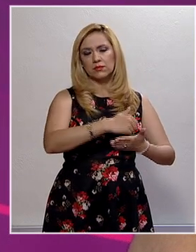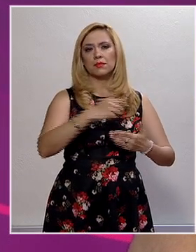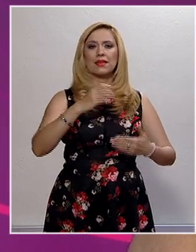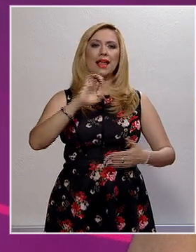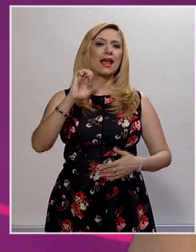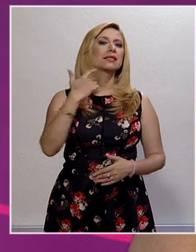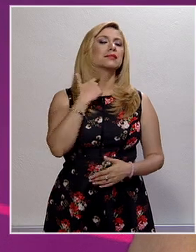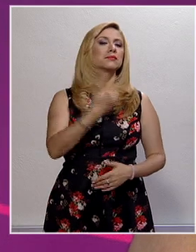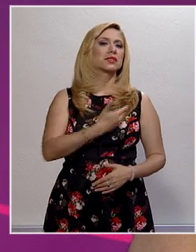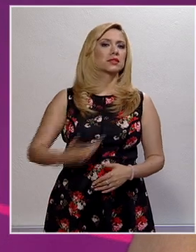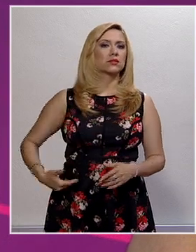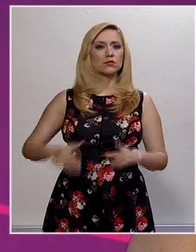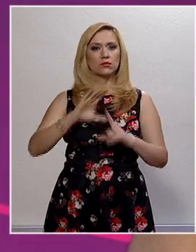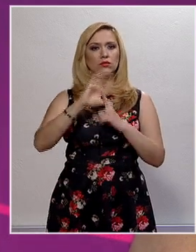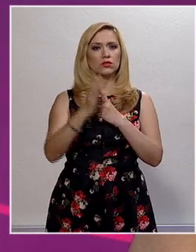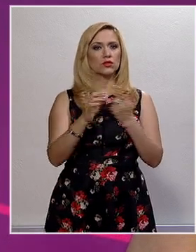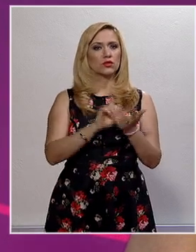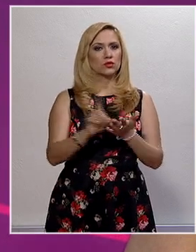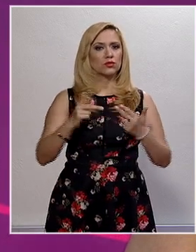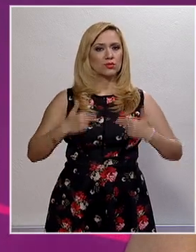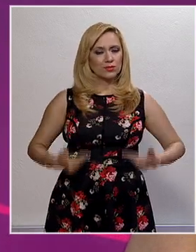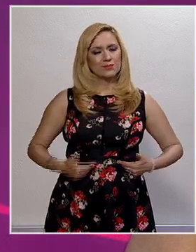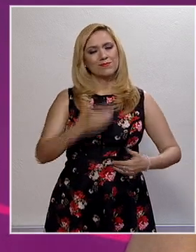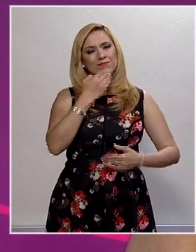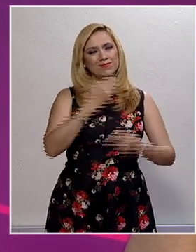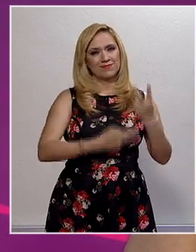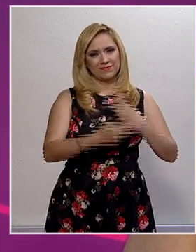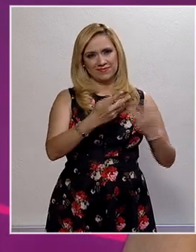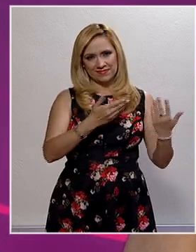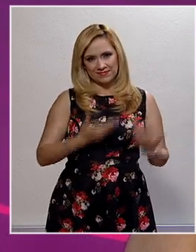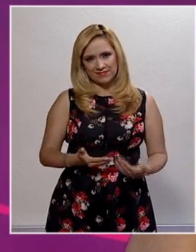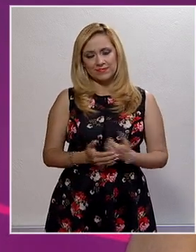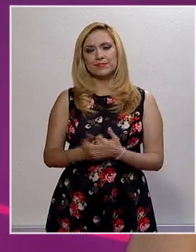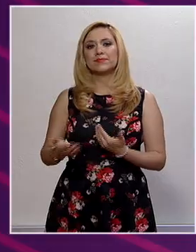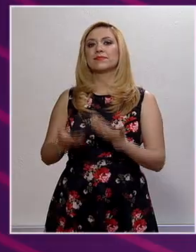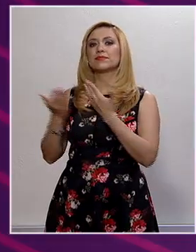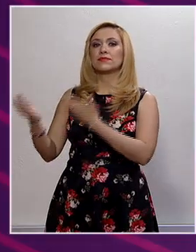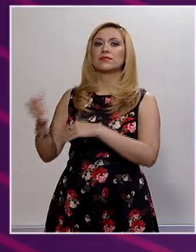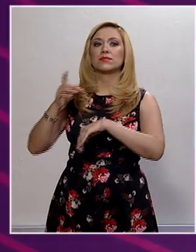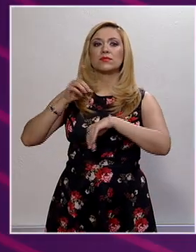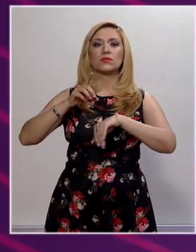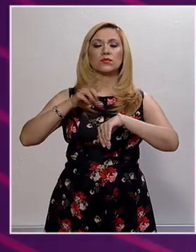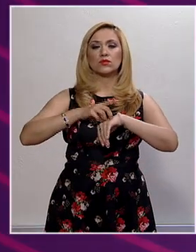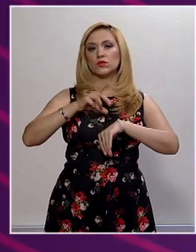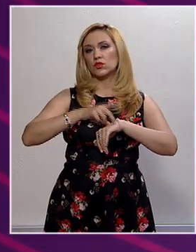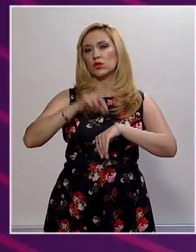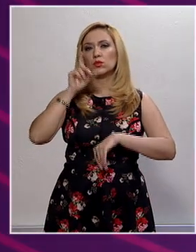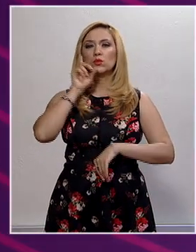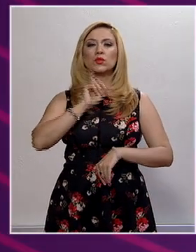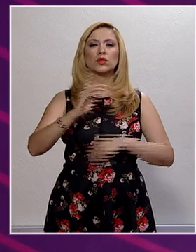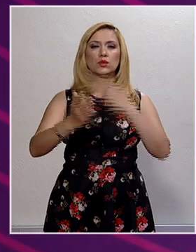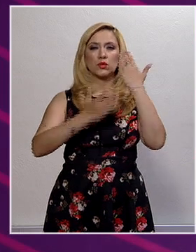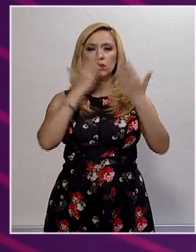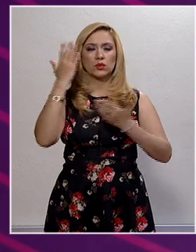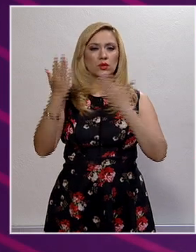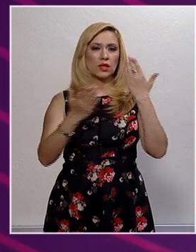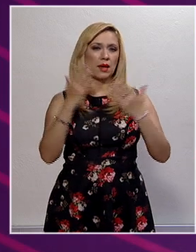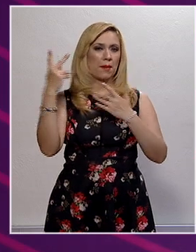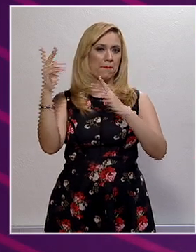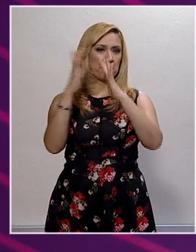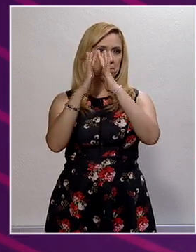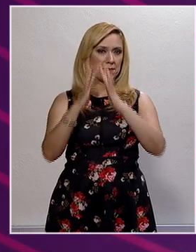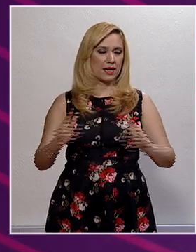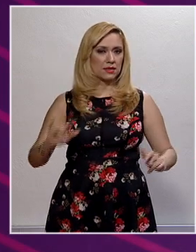Humanos. Bienvenida. Gracias. Y por otro lado tenemos a la doctora en Derecho Público por la Universidad de Sorbona de París, a